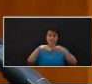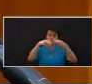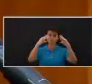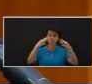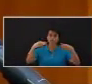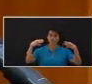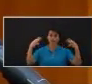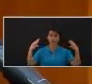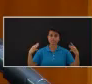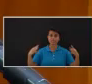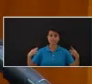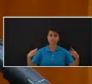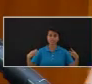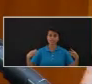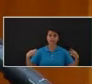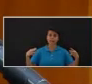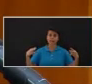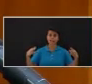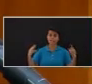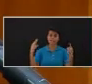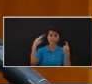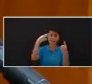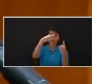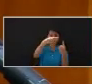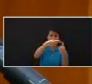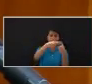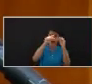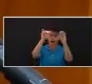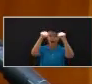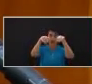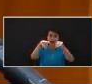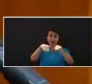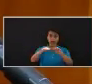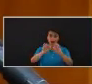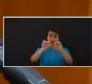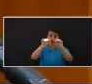de la montaña hacia el